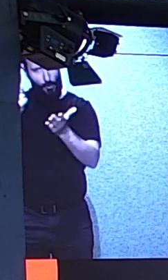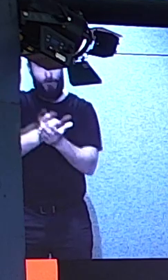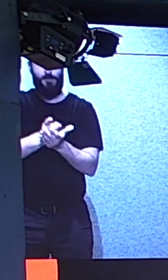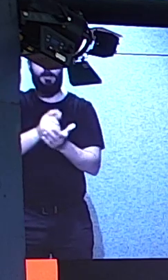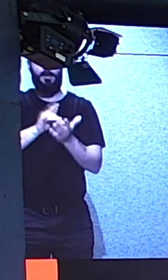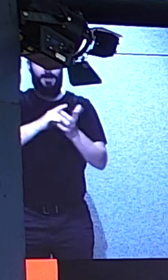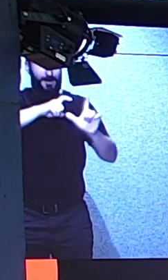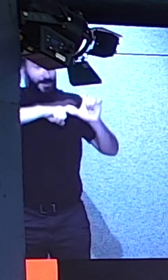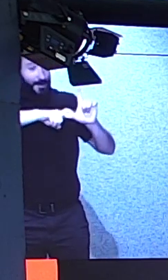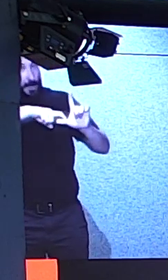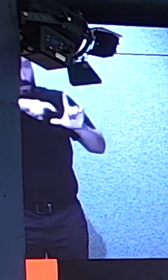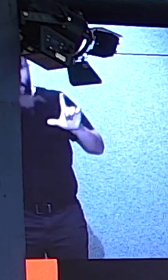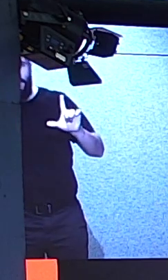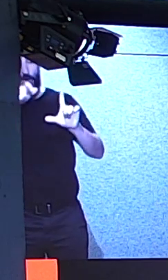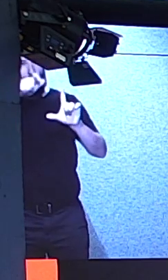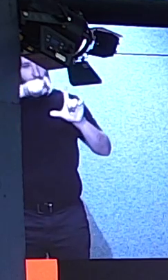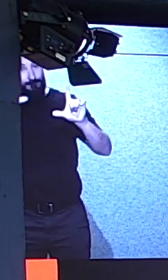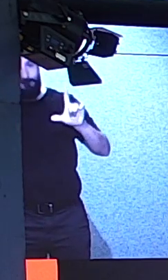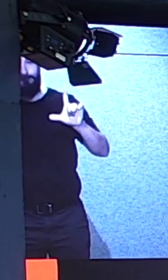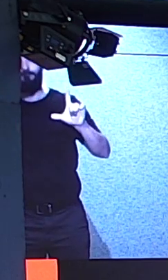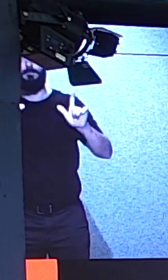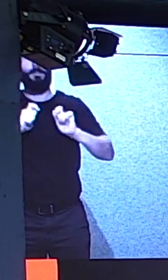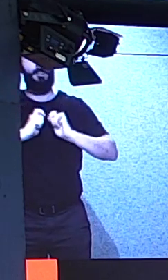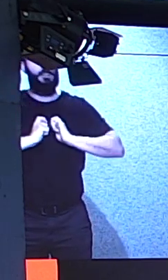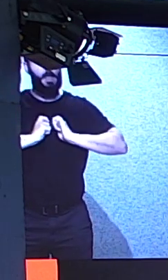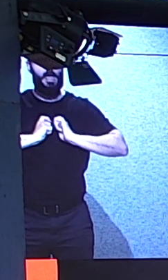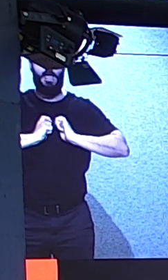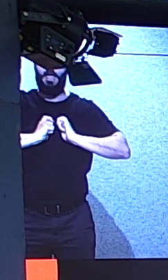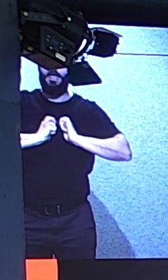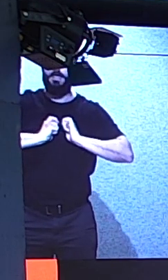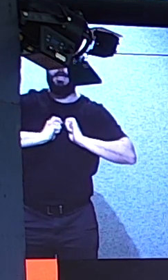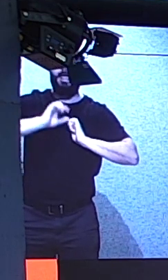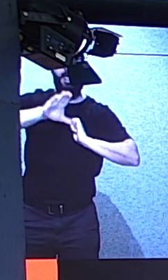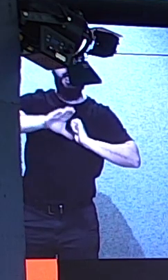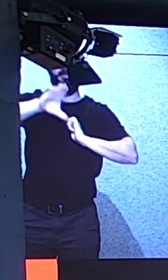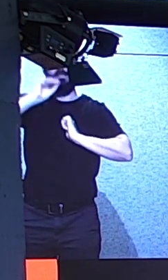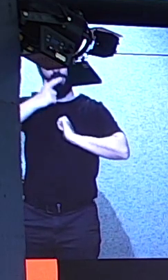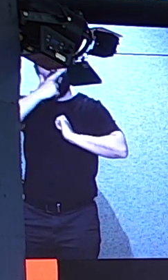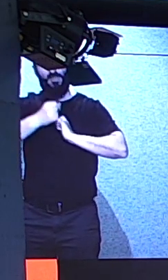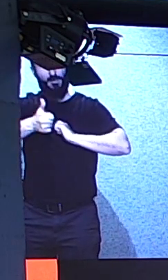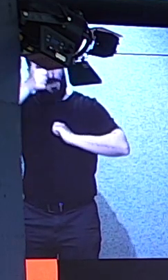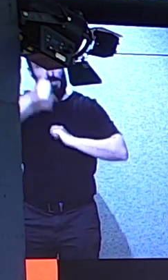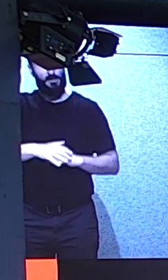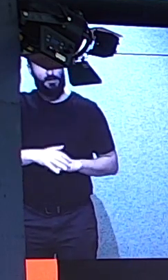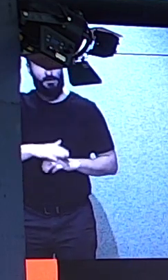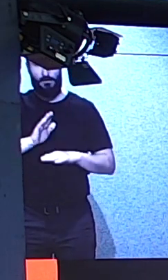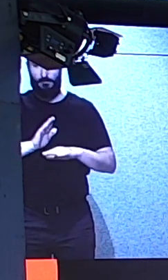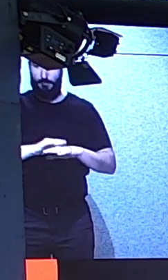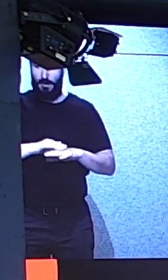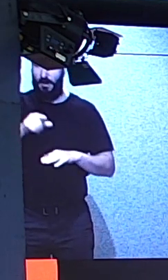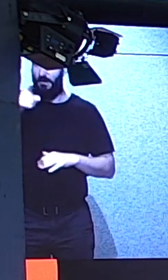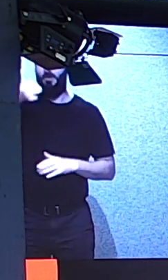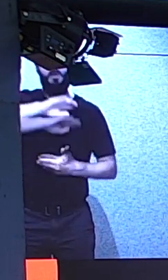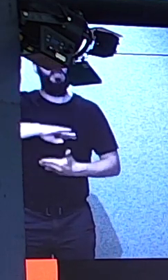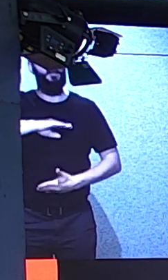los gráficos, y en general, hacer una comunicación más fácil para el otro, la persona que está al otro lado, no es porque no confíes en su capacidad, es al